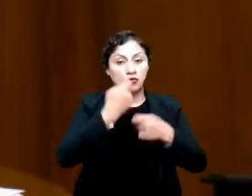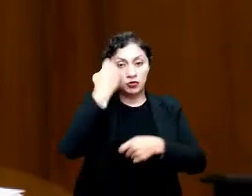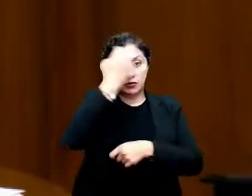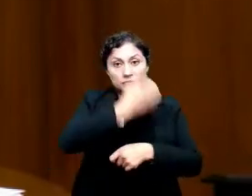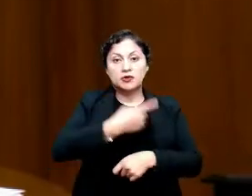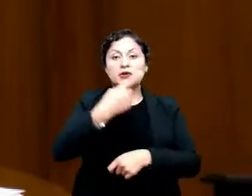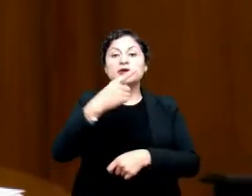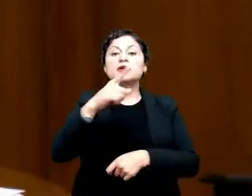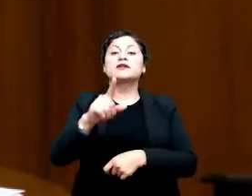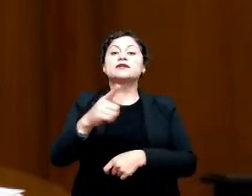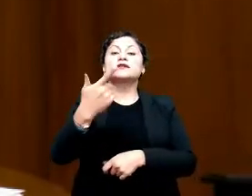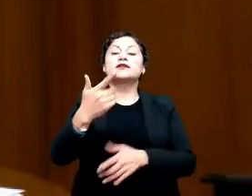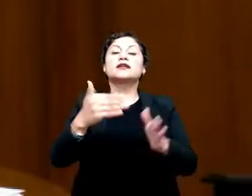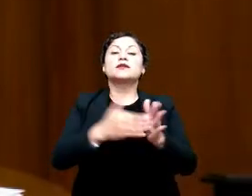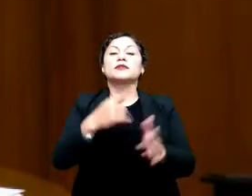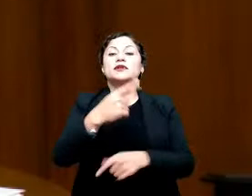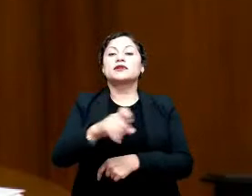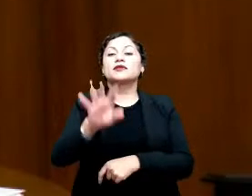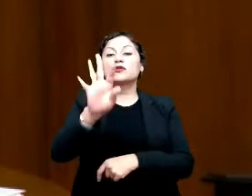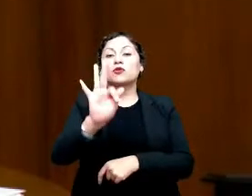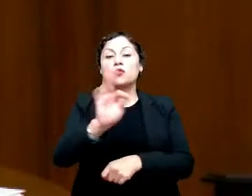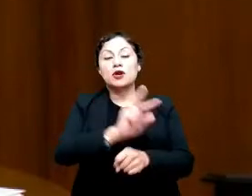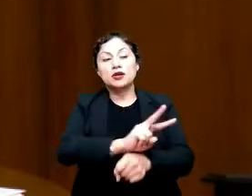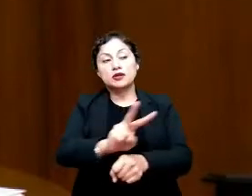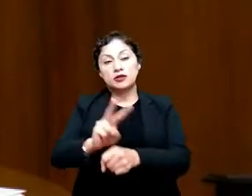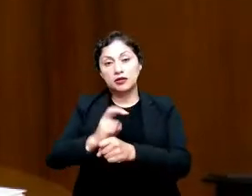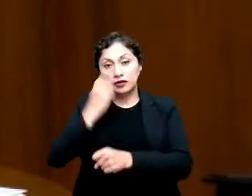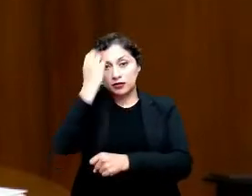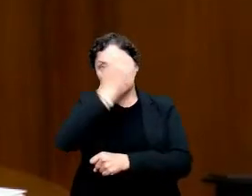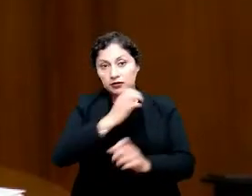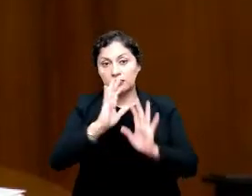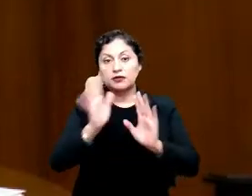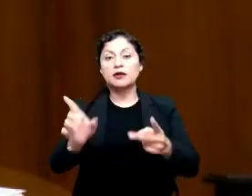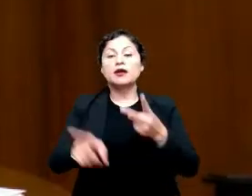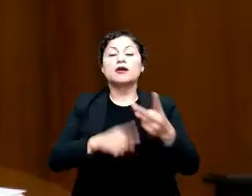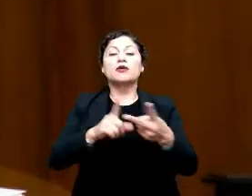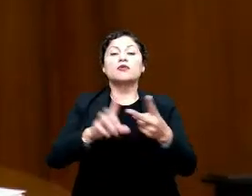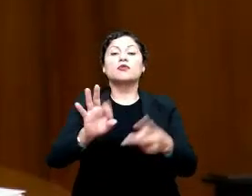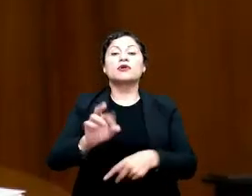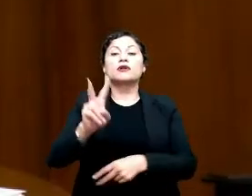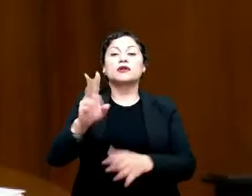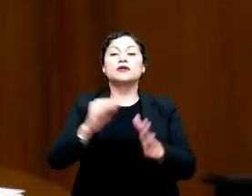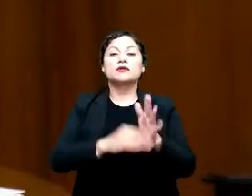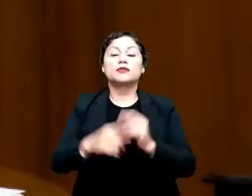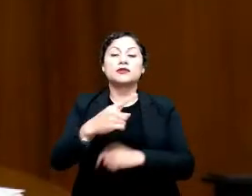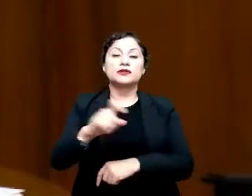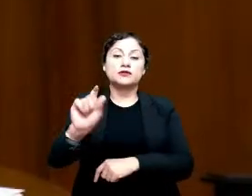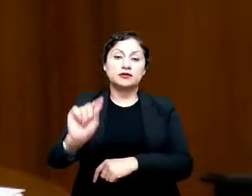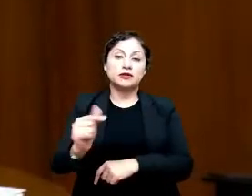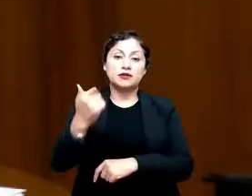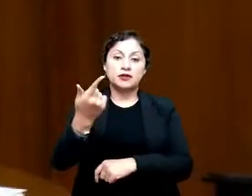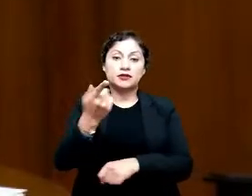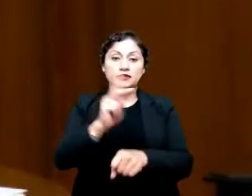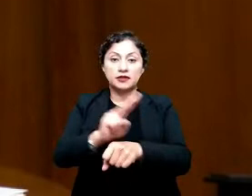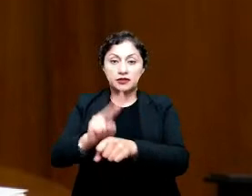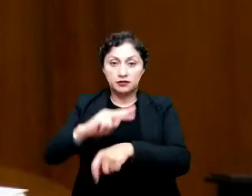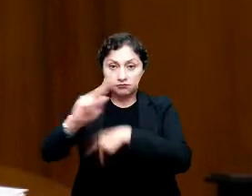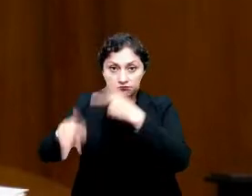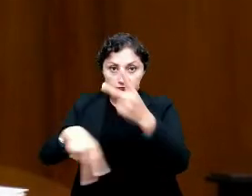7.140 auditorías realizadas, 42.667 inspecciones,